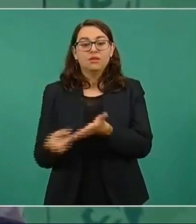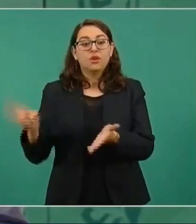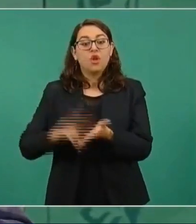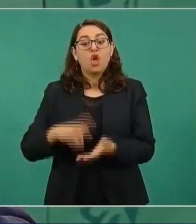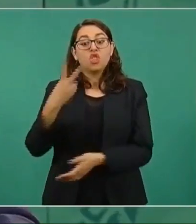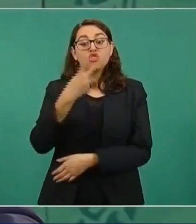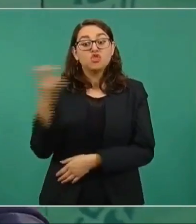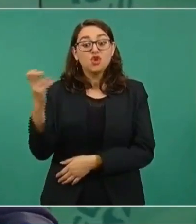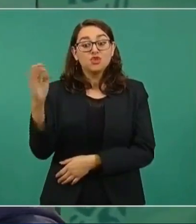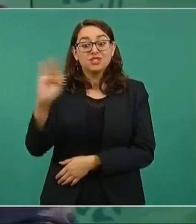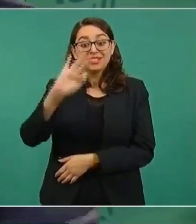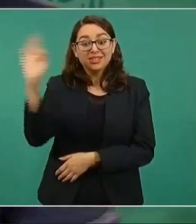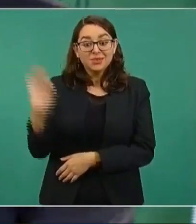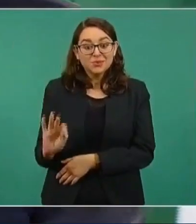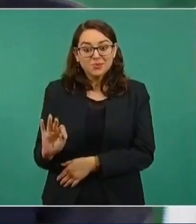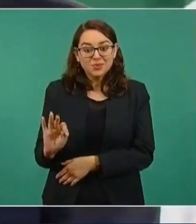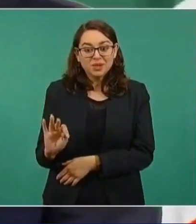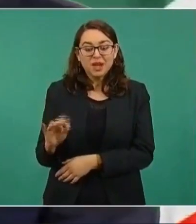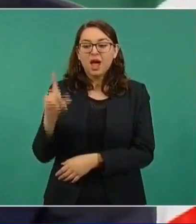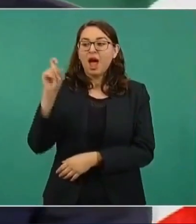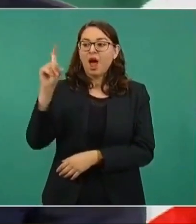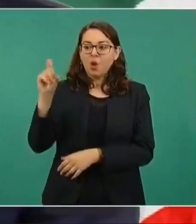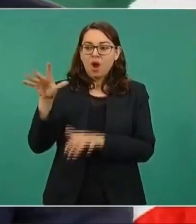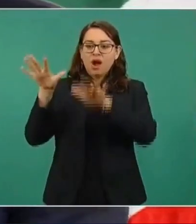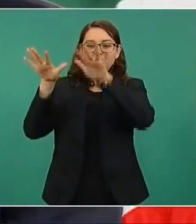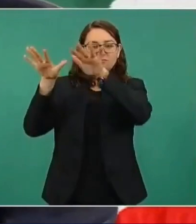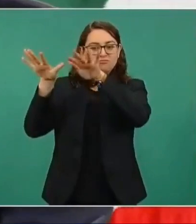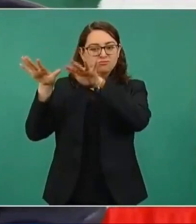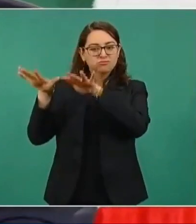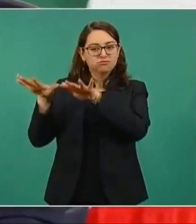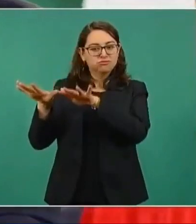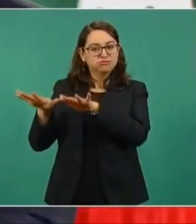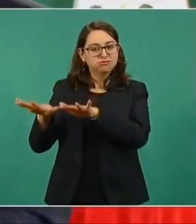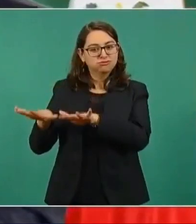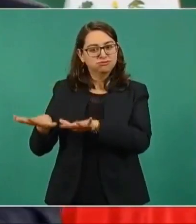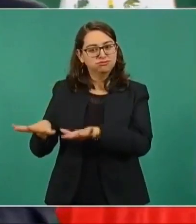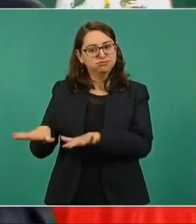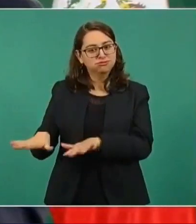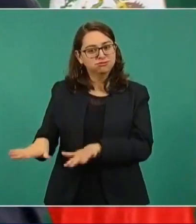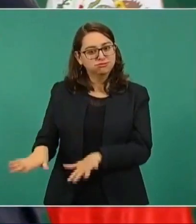y bajaron los volúmenes de agua en las presas.